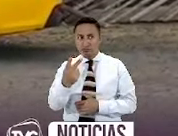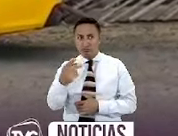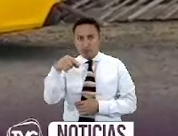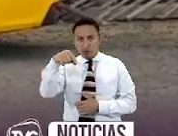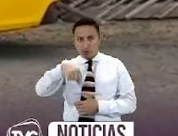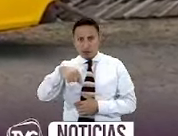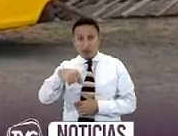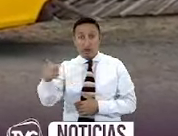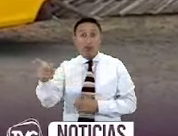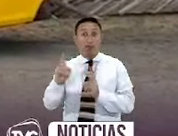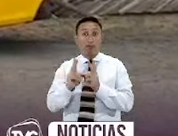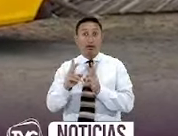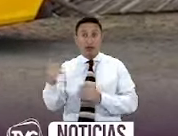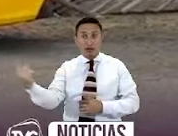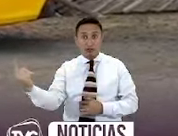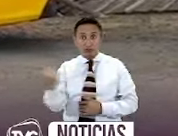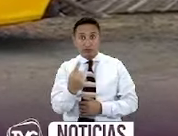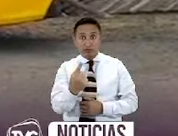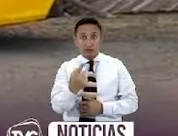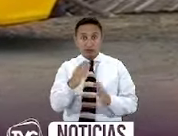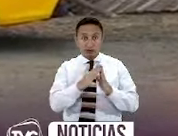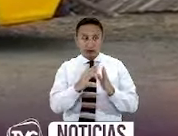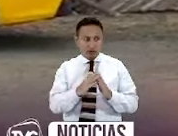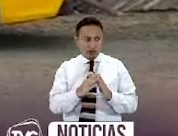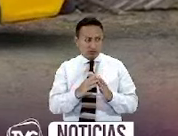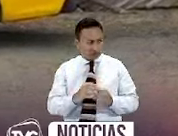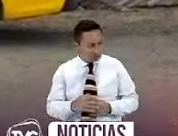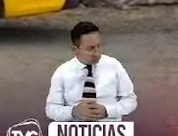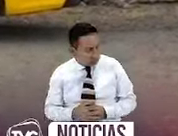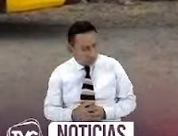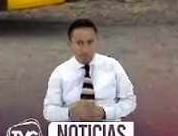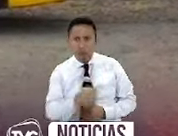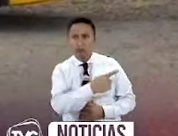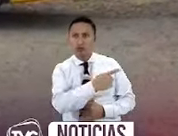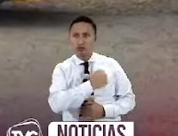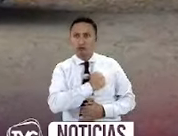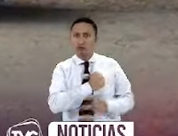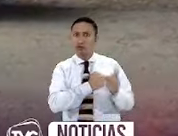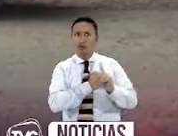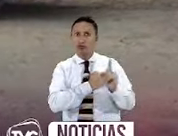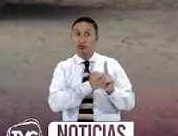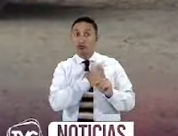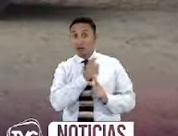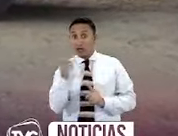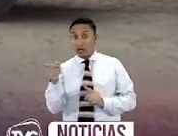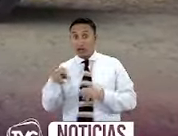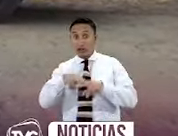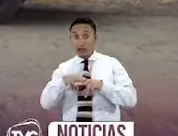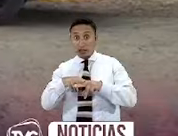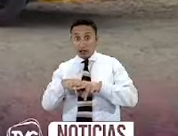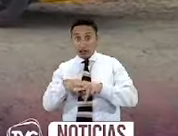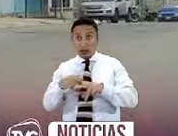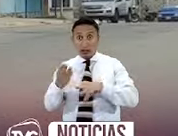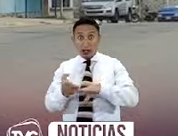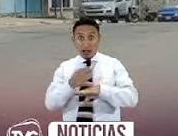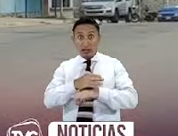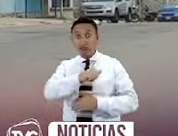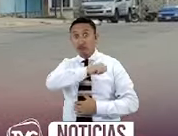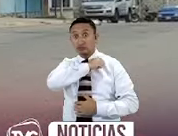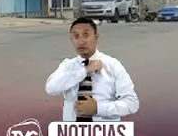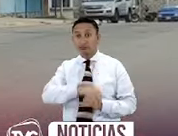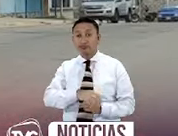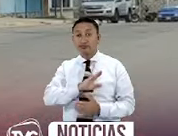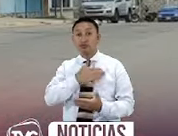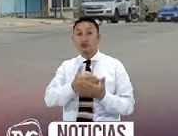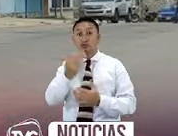vecina salió de su casa y dijo que ese posiblemente sea el taxi de secuestro que había habido horas antes. Hasta el cierre de esta nota,